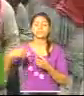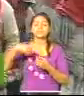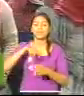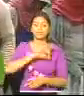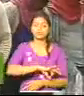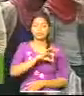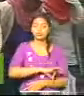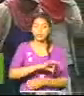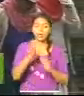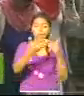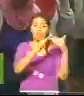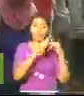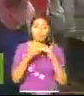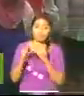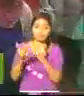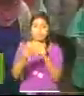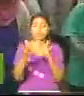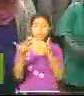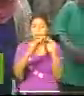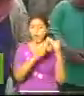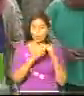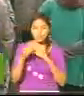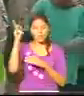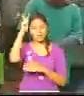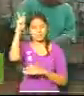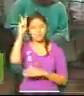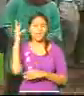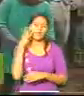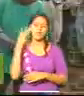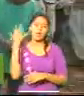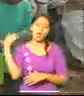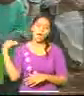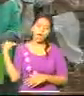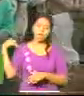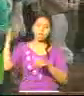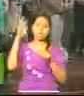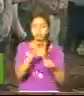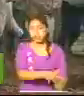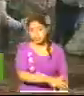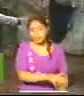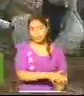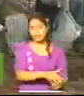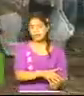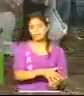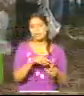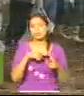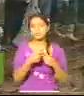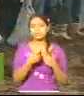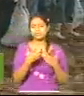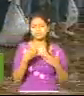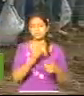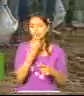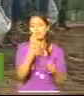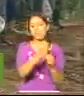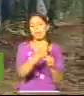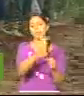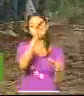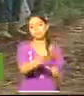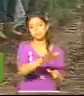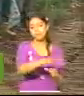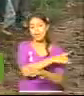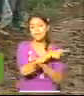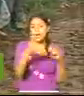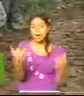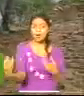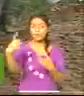social de unas comunidades, que son nuestras comunidades Wayú, que históricamente habían estado relegadas, lo utilizaban como mano de obra y hoy están